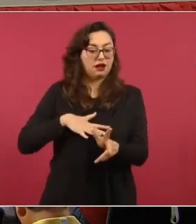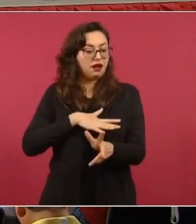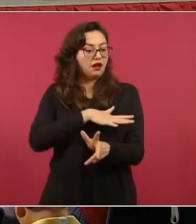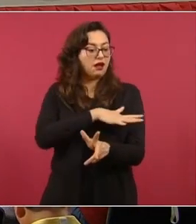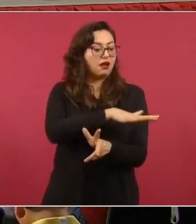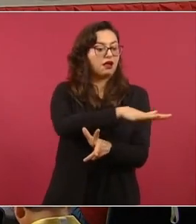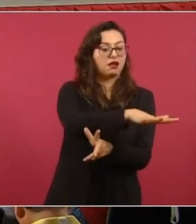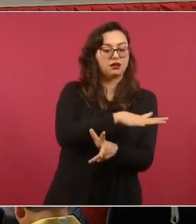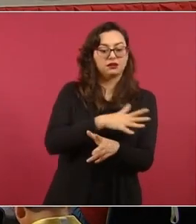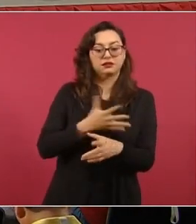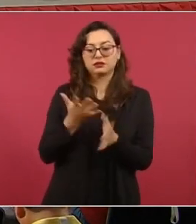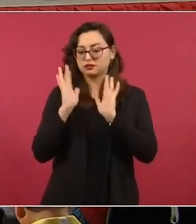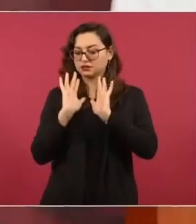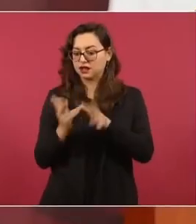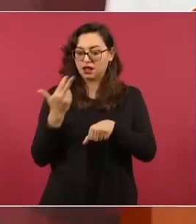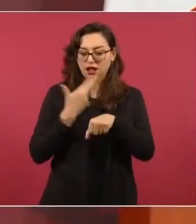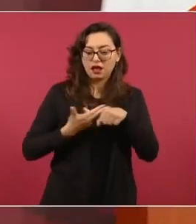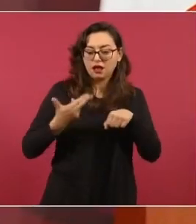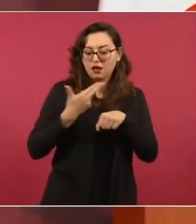con el derecho de vía